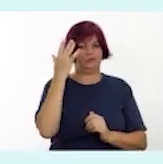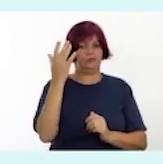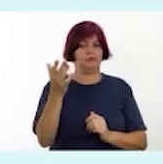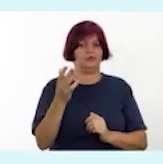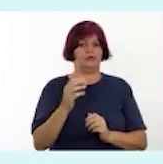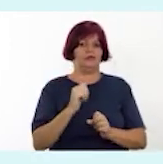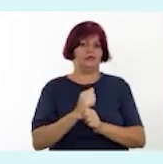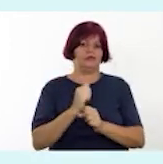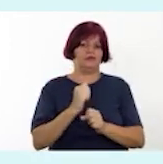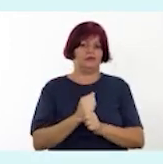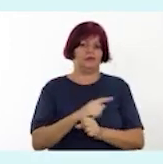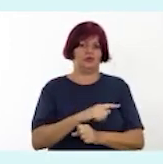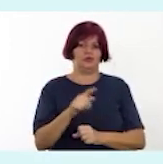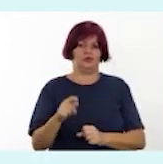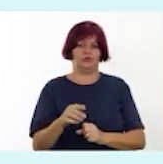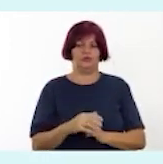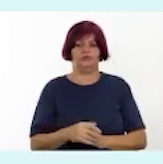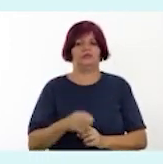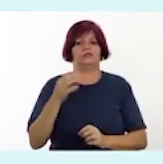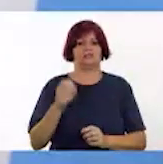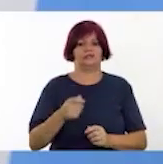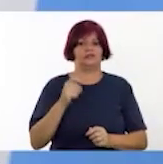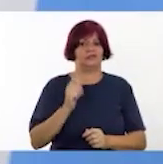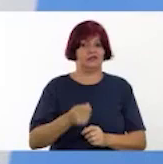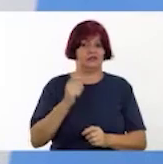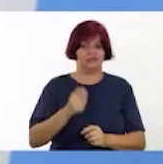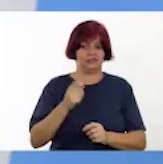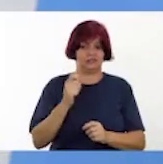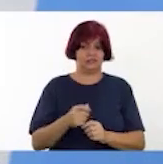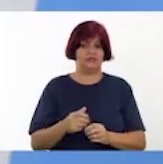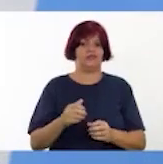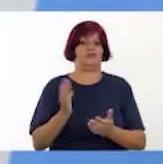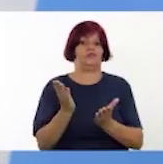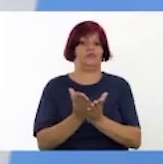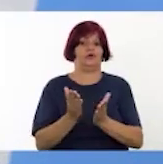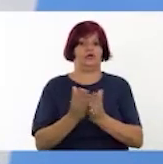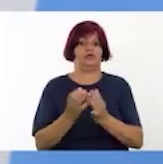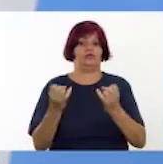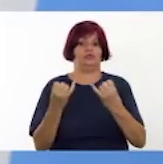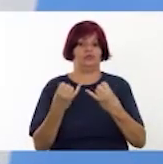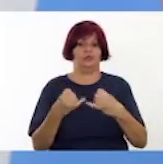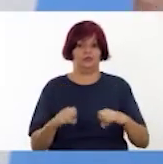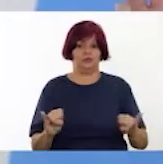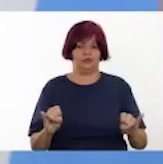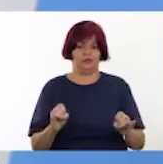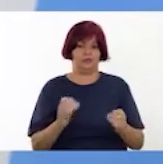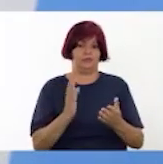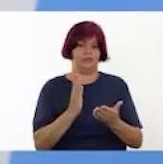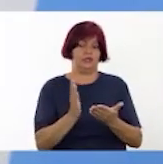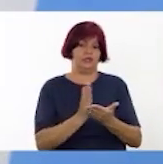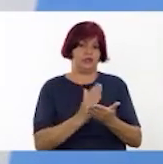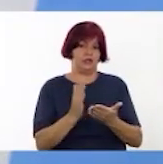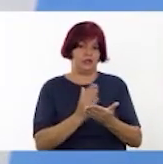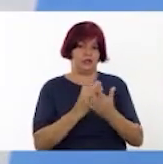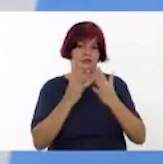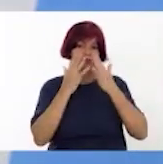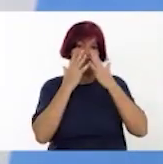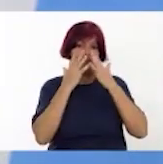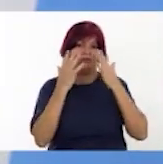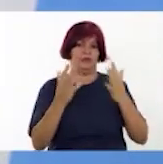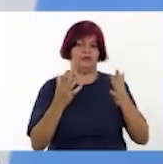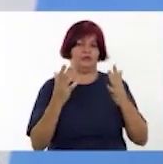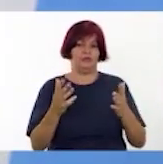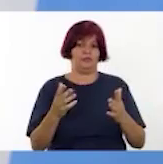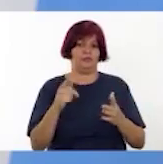sido muy placentero trabajar con ustedes. Como siempre, insistimos en el papel del estudio independiente, en la bibliografía, por la importancia que